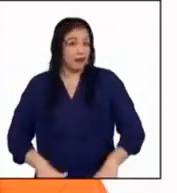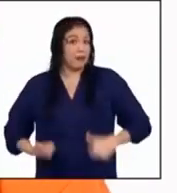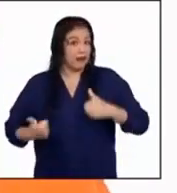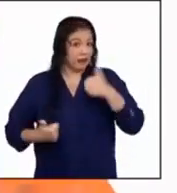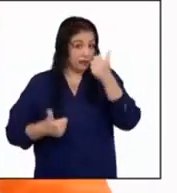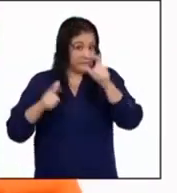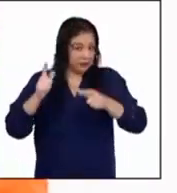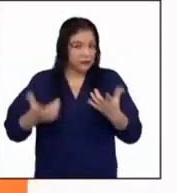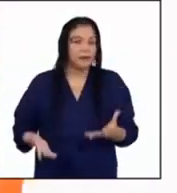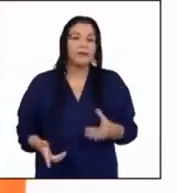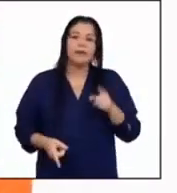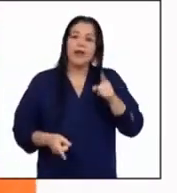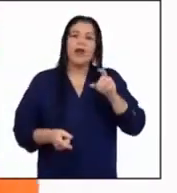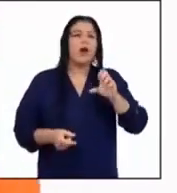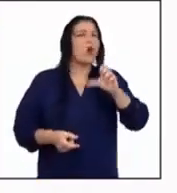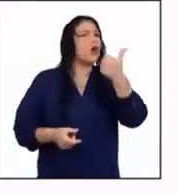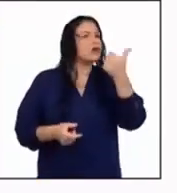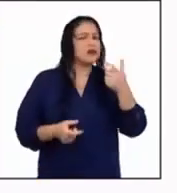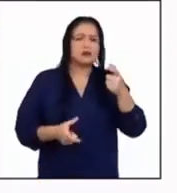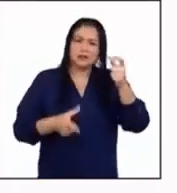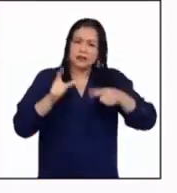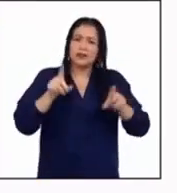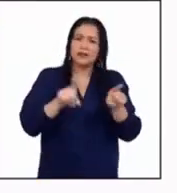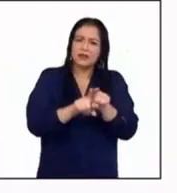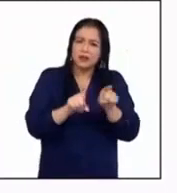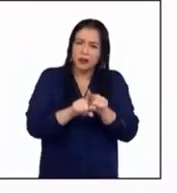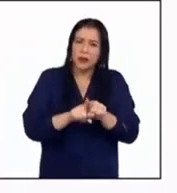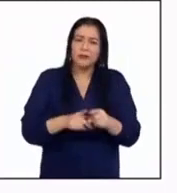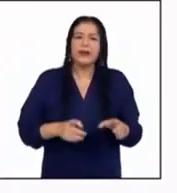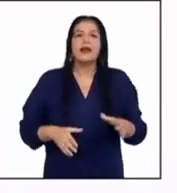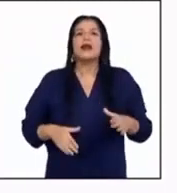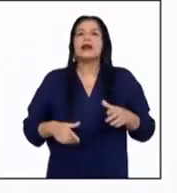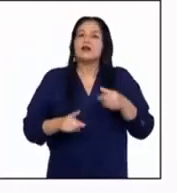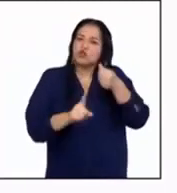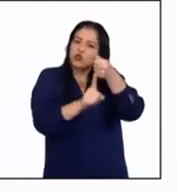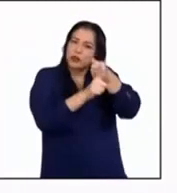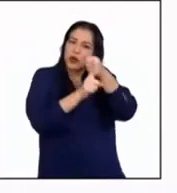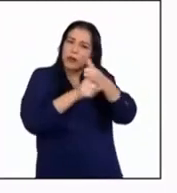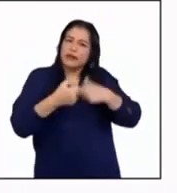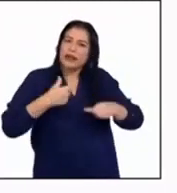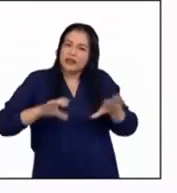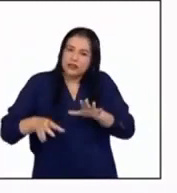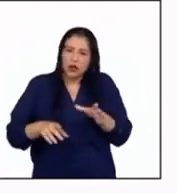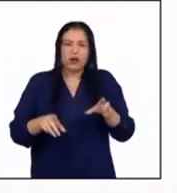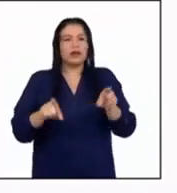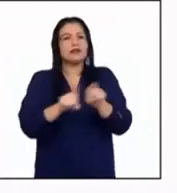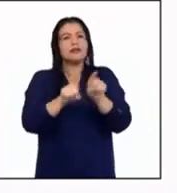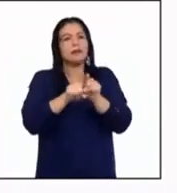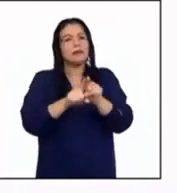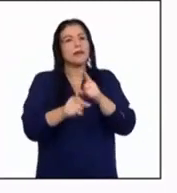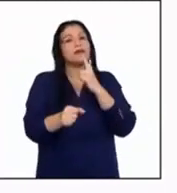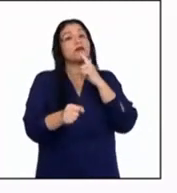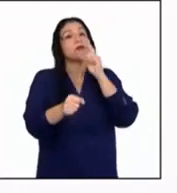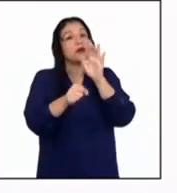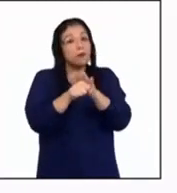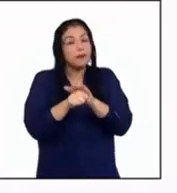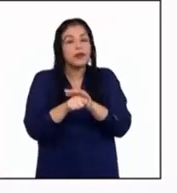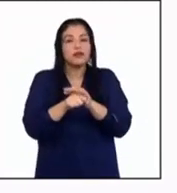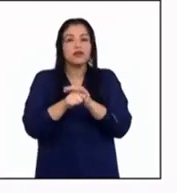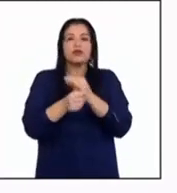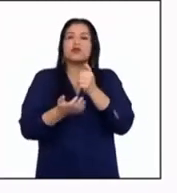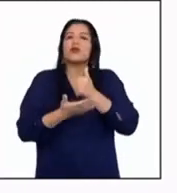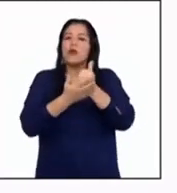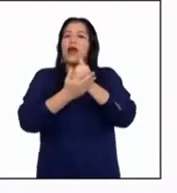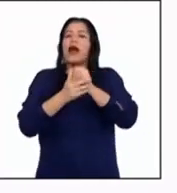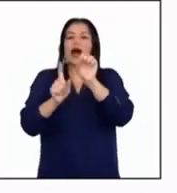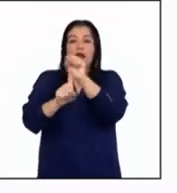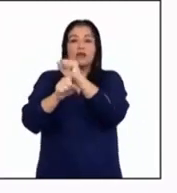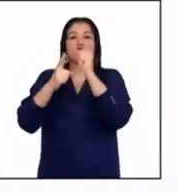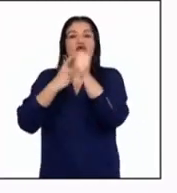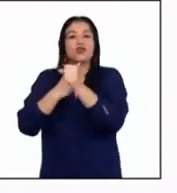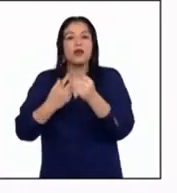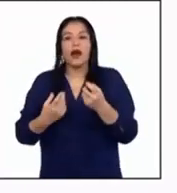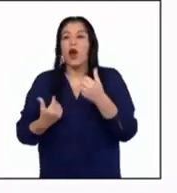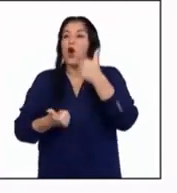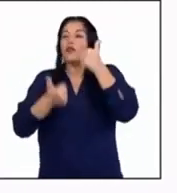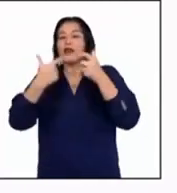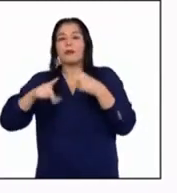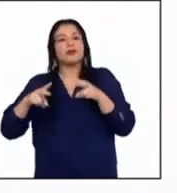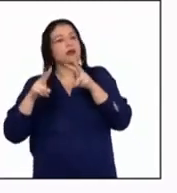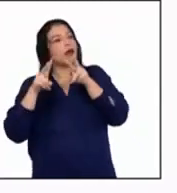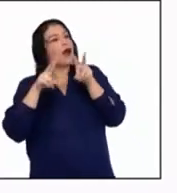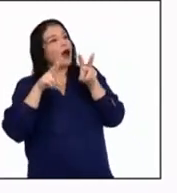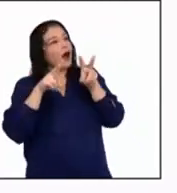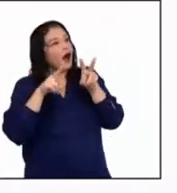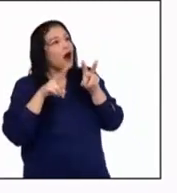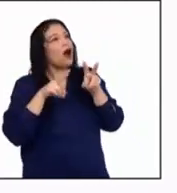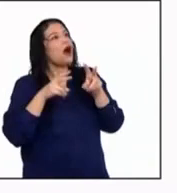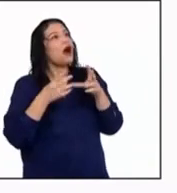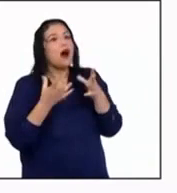personas, existen otras que a través de sus acciones y compromiso con la sociedad vienen inspirando a muchos otros a su